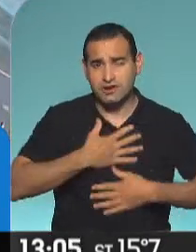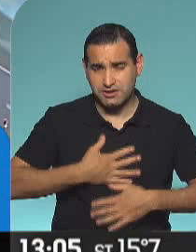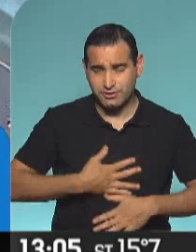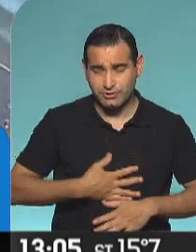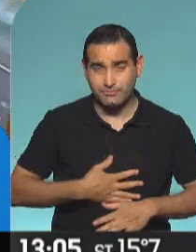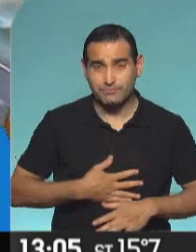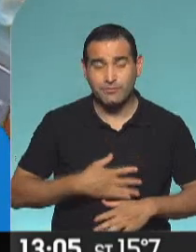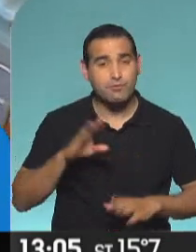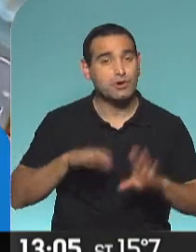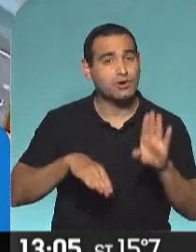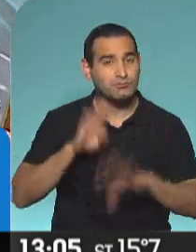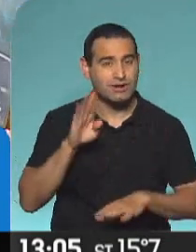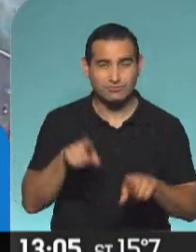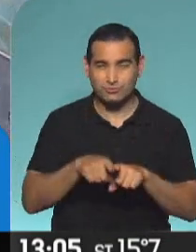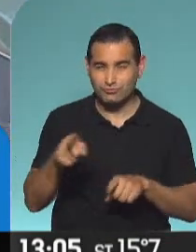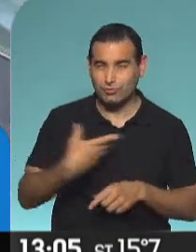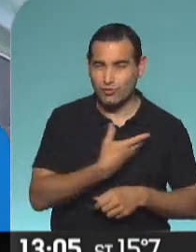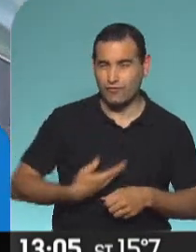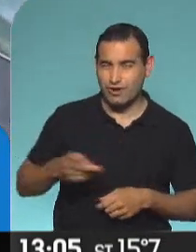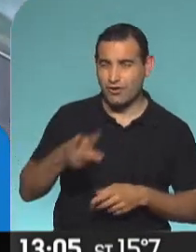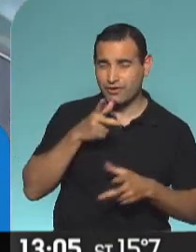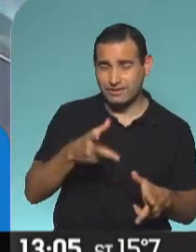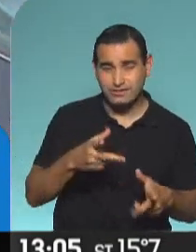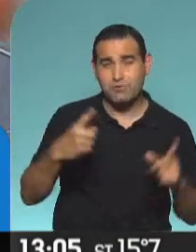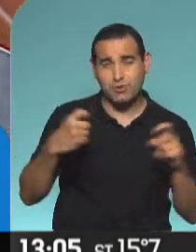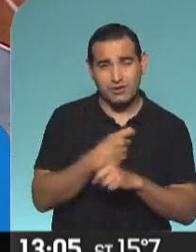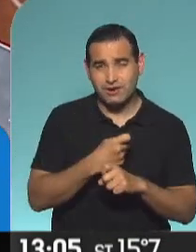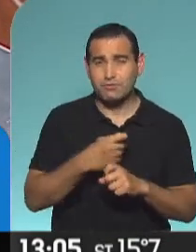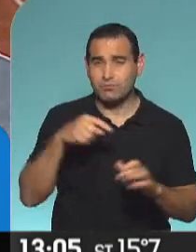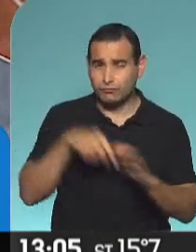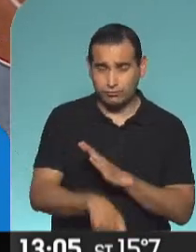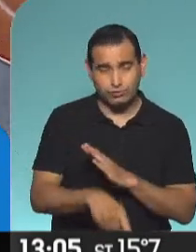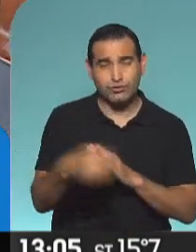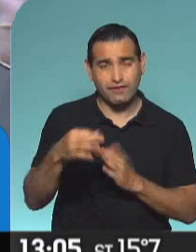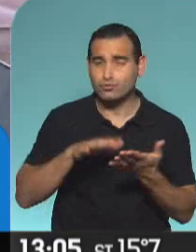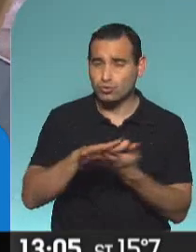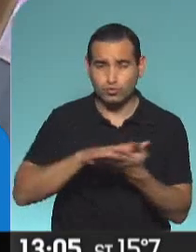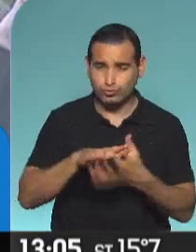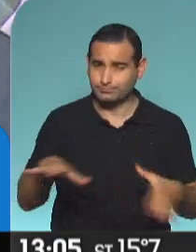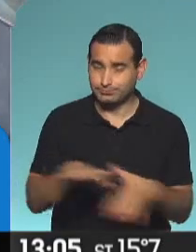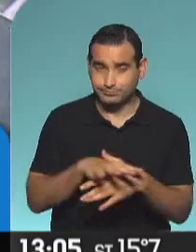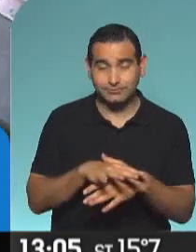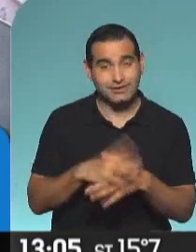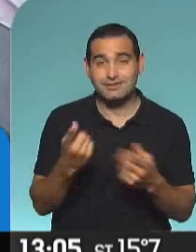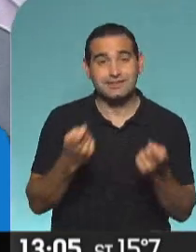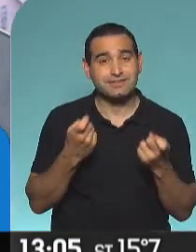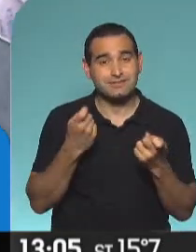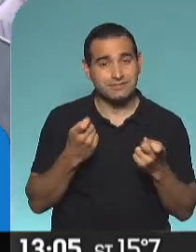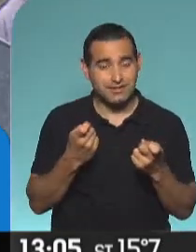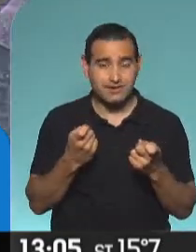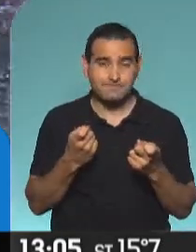cosas, como dice el gobernador, a temas estructurales, soluciones de fondo, y para eso hay que generar un